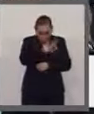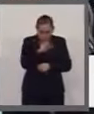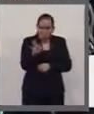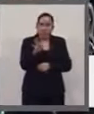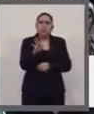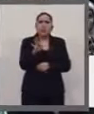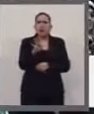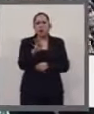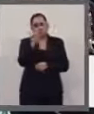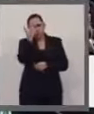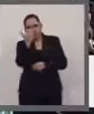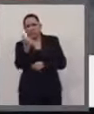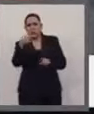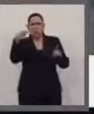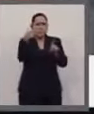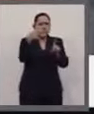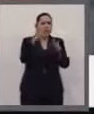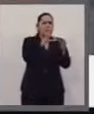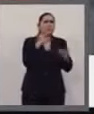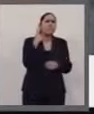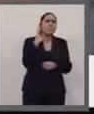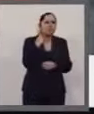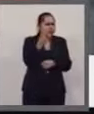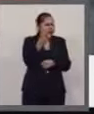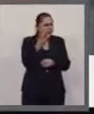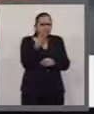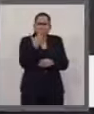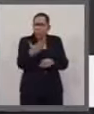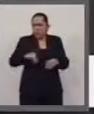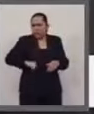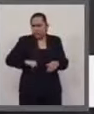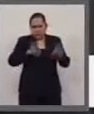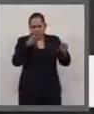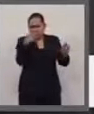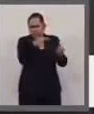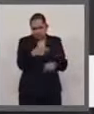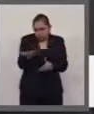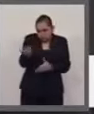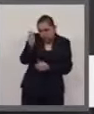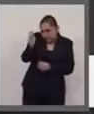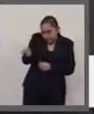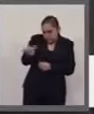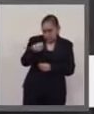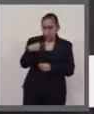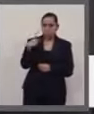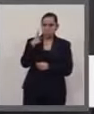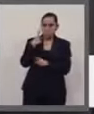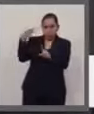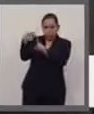argumentos políticos, que siempre son muy interesantes. Muy bien, es un argumento político.